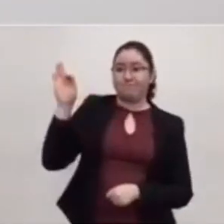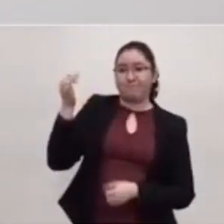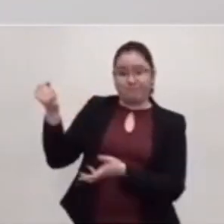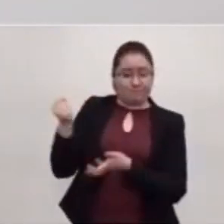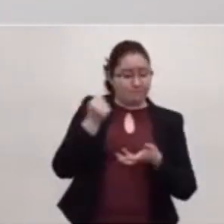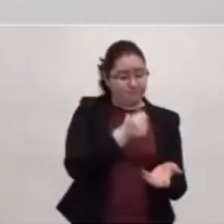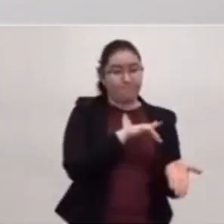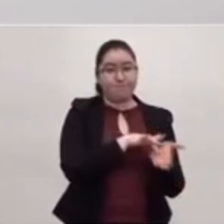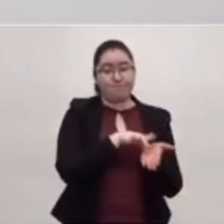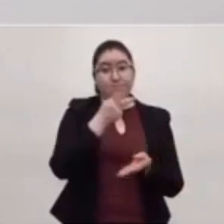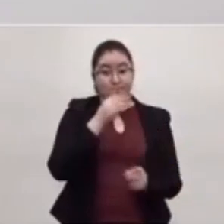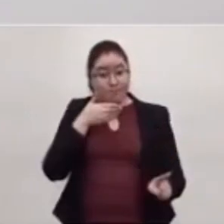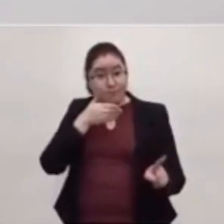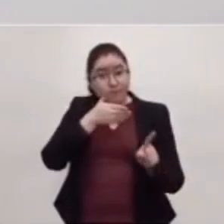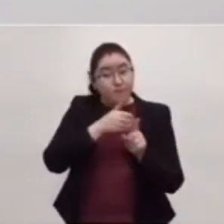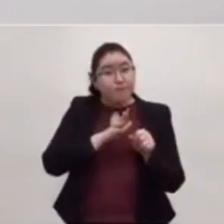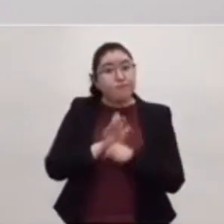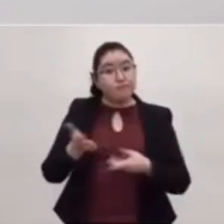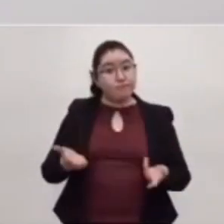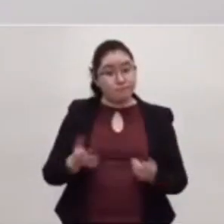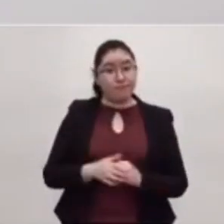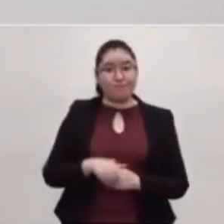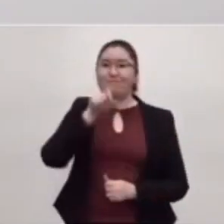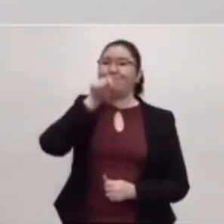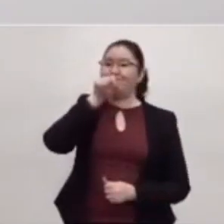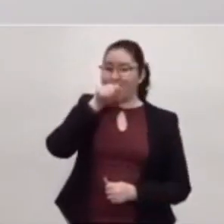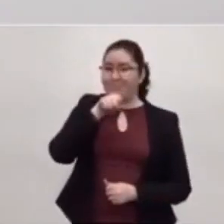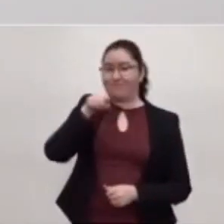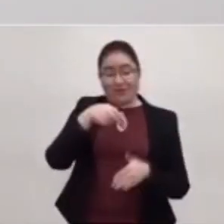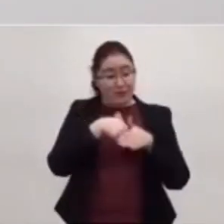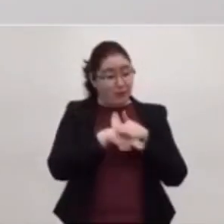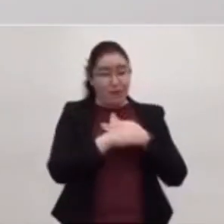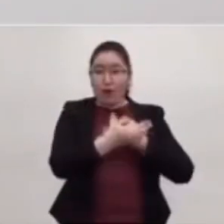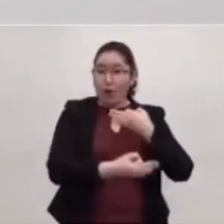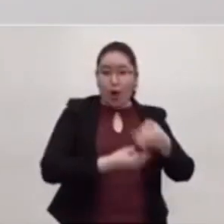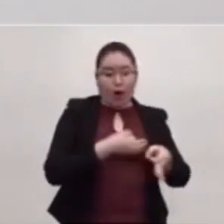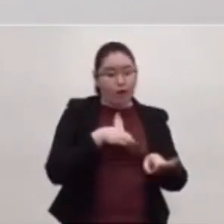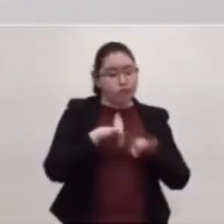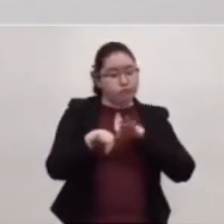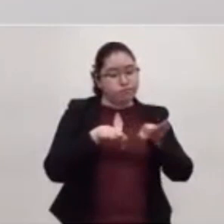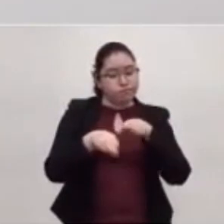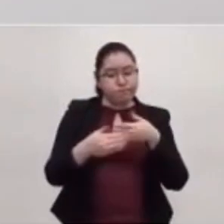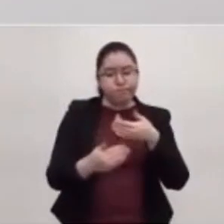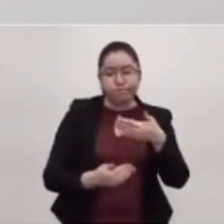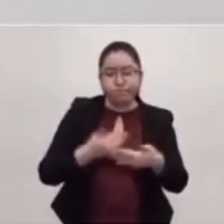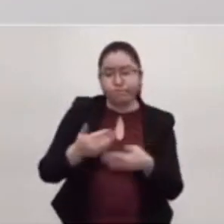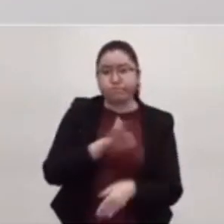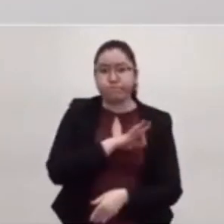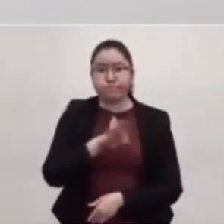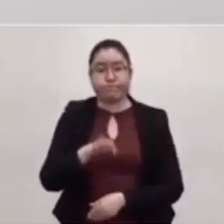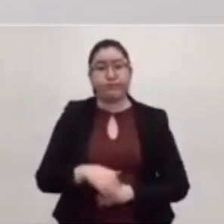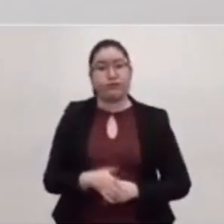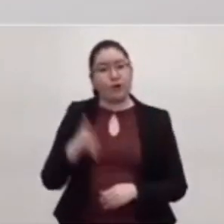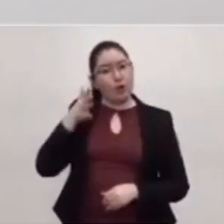federales, pero nuestro objetivo central pues es dar larga vida a las líneas del metro que actualmente existen. Para ello, en particular para la